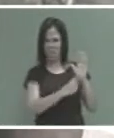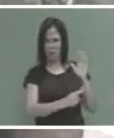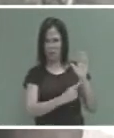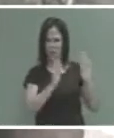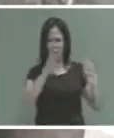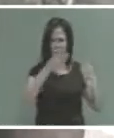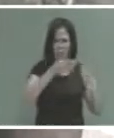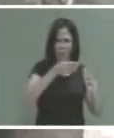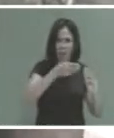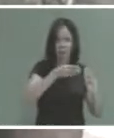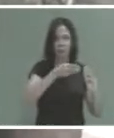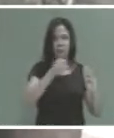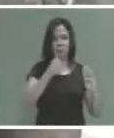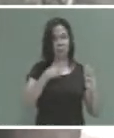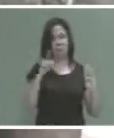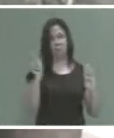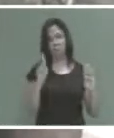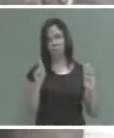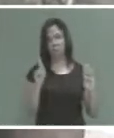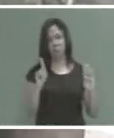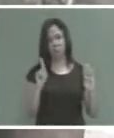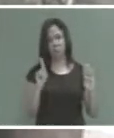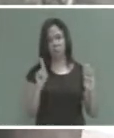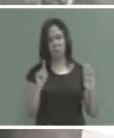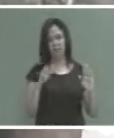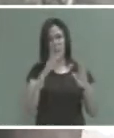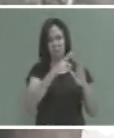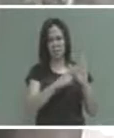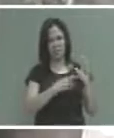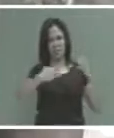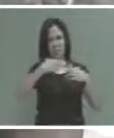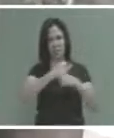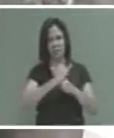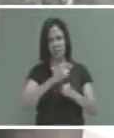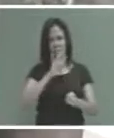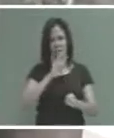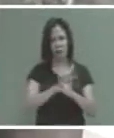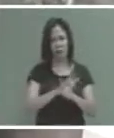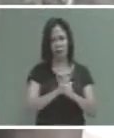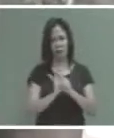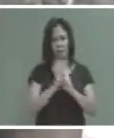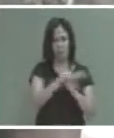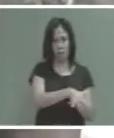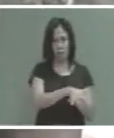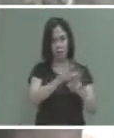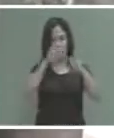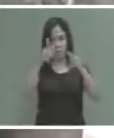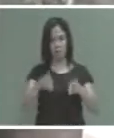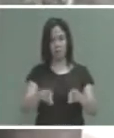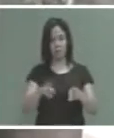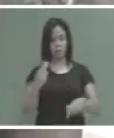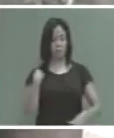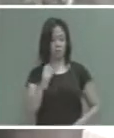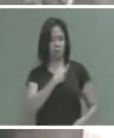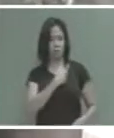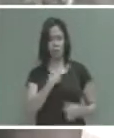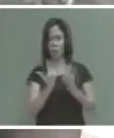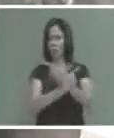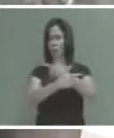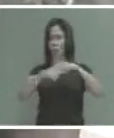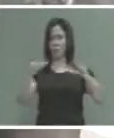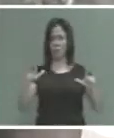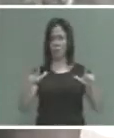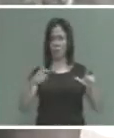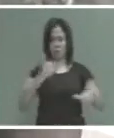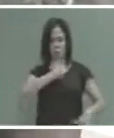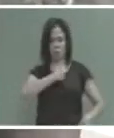hay reglas que están hechas para oprimir a la persona, pienso yo. Y en esta vida lo único que tenemos es la libertad de poder expresarnos y de poder ser nosotros